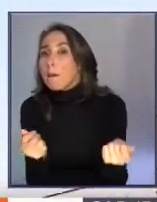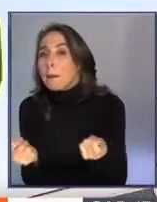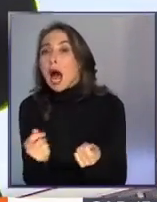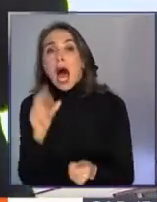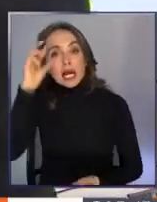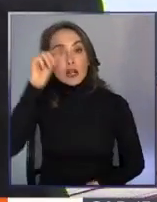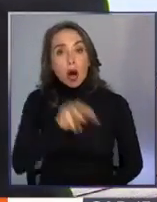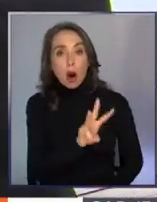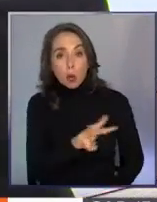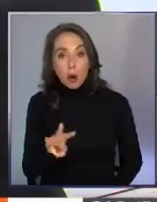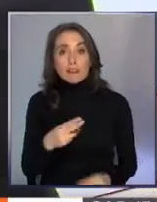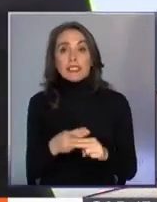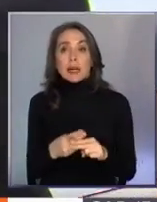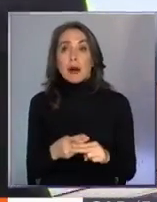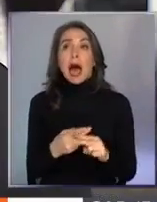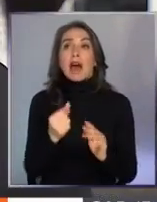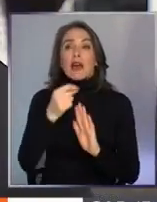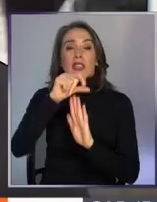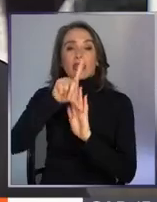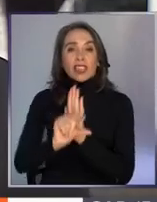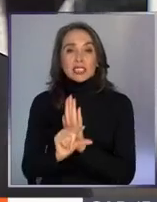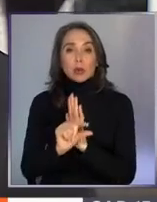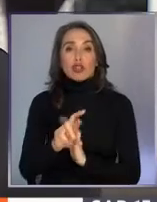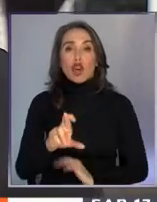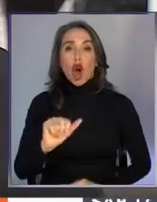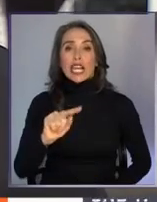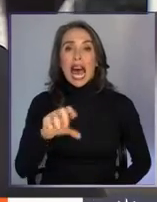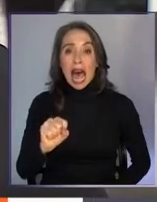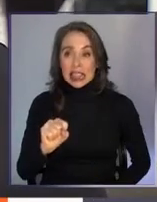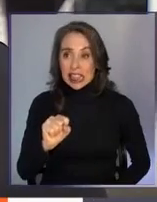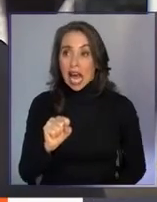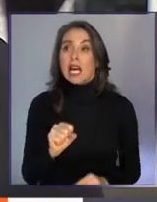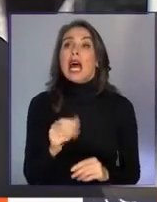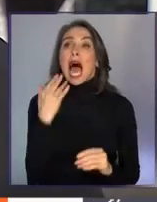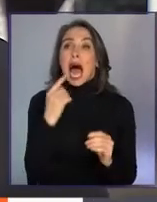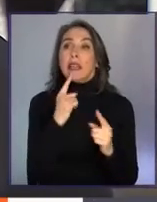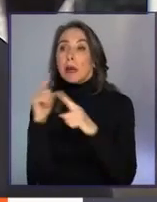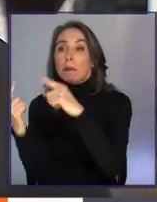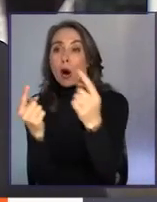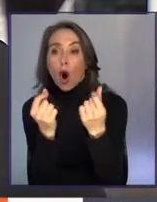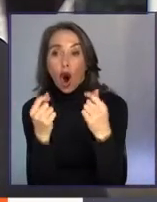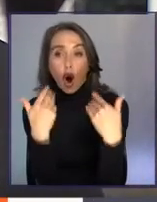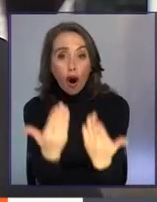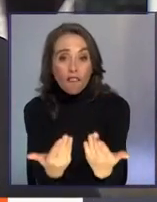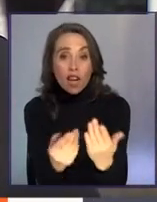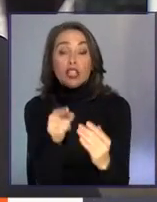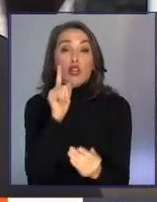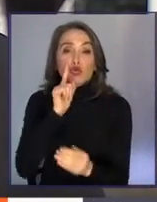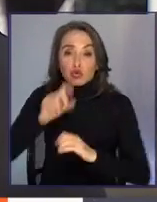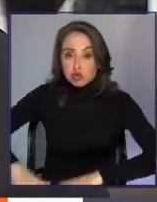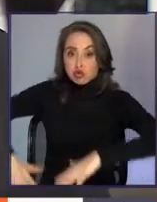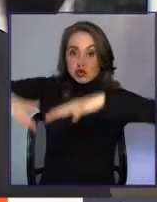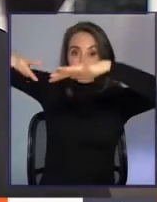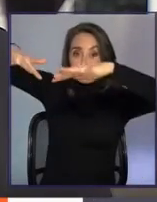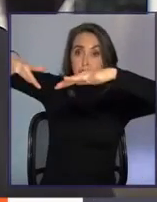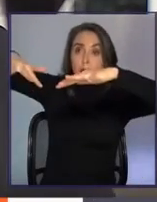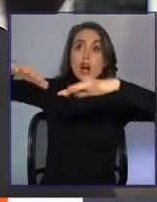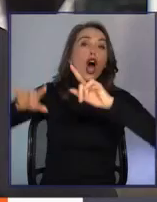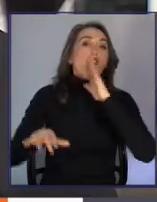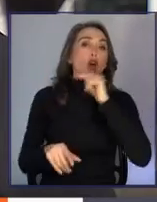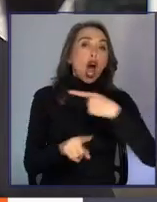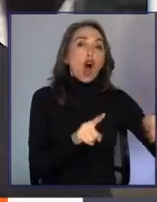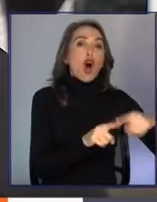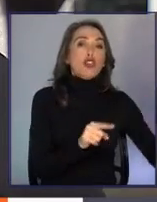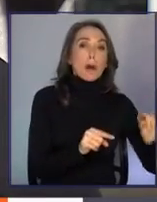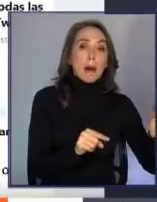páginas como Descuentos Rata. Nosotros podemos verificar la oferta y antes de publicarla siempre revisamos que haya stock y realmente no hay nada más barato